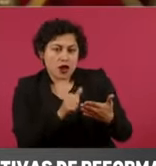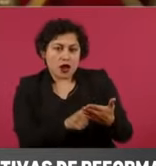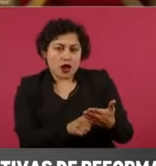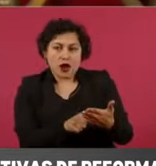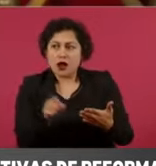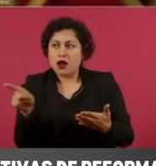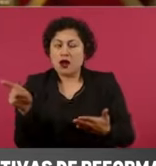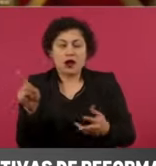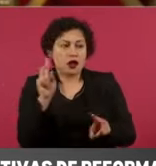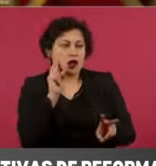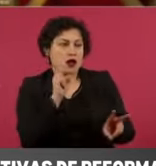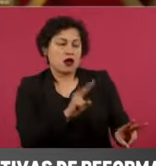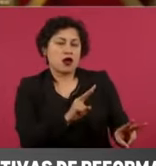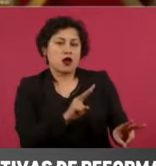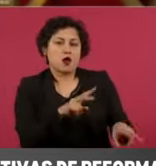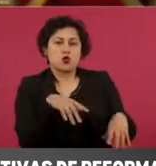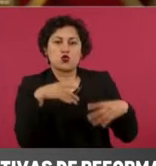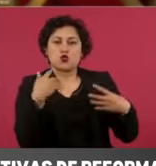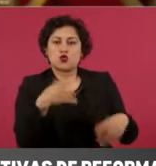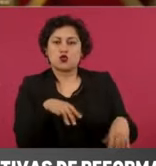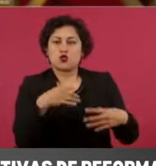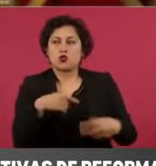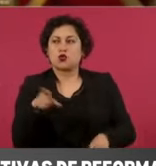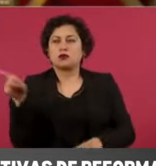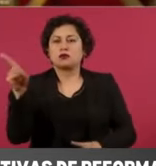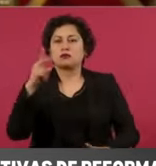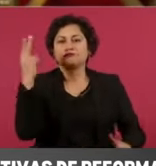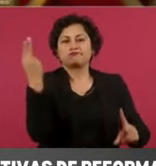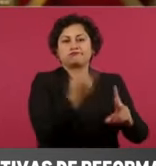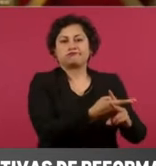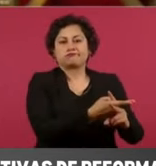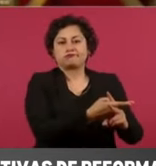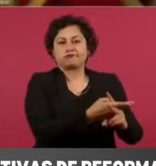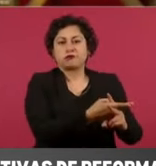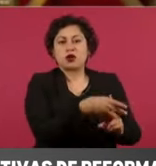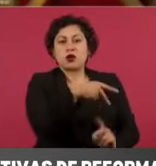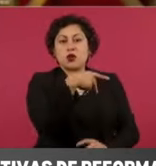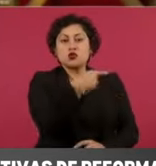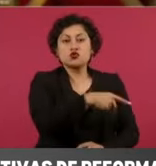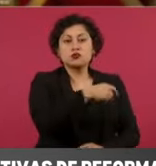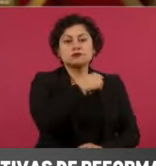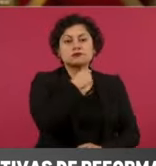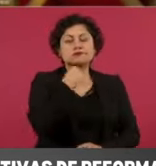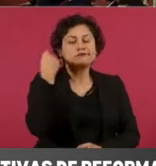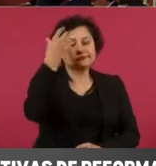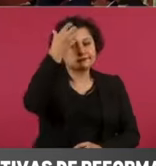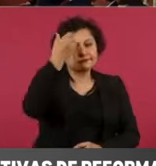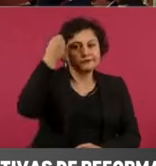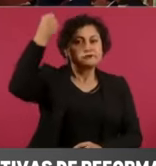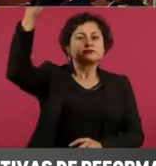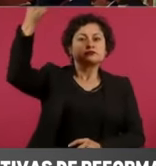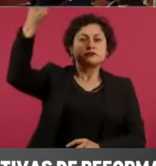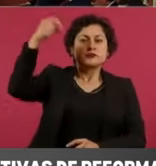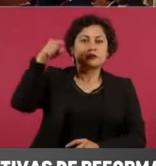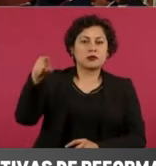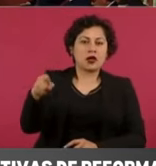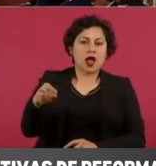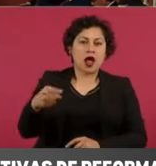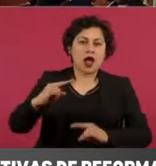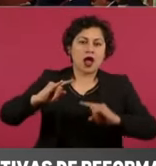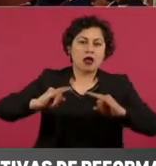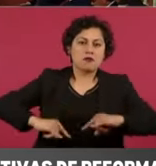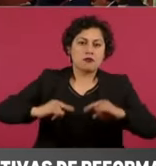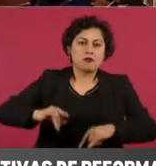a manera de escarmiento la exhibieron por más de 10 años en la plaza principal